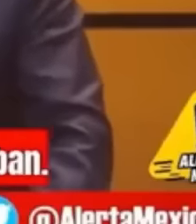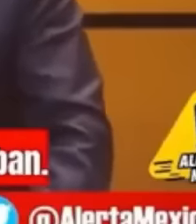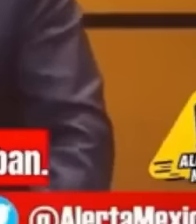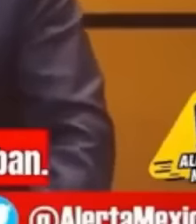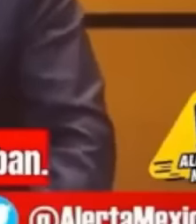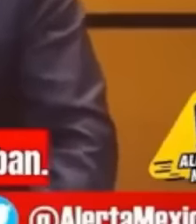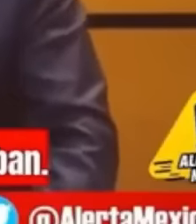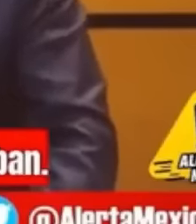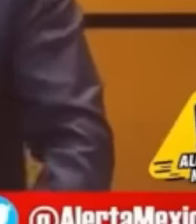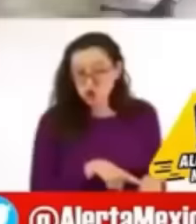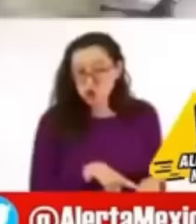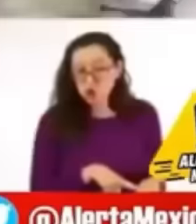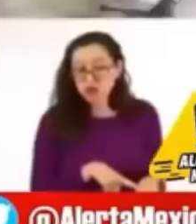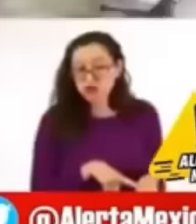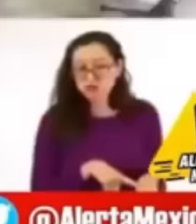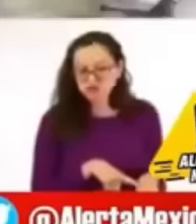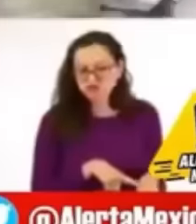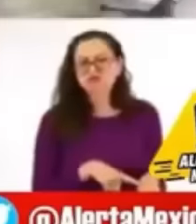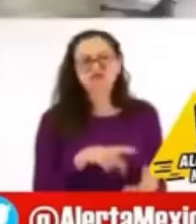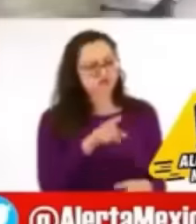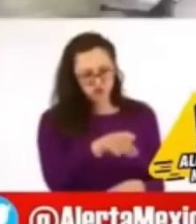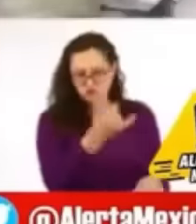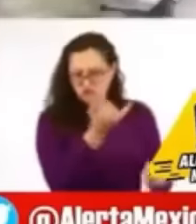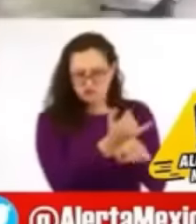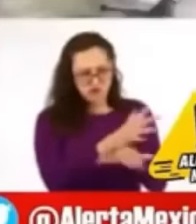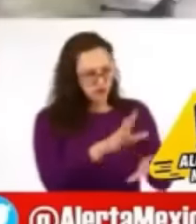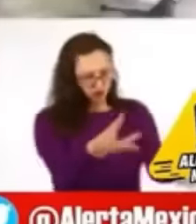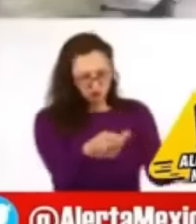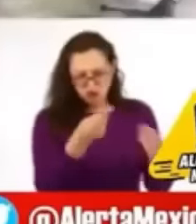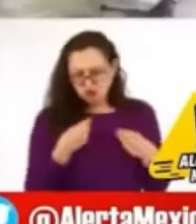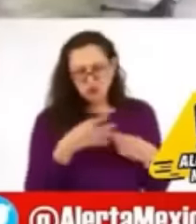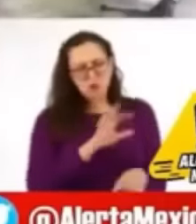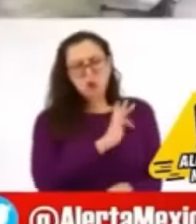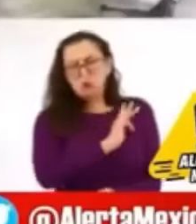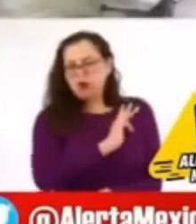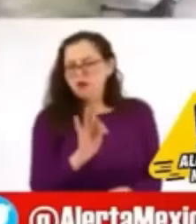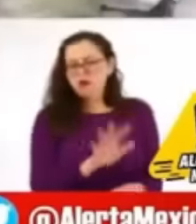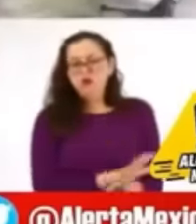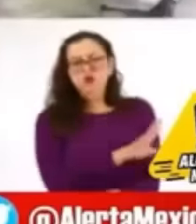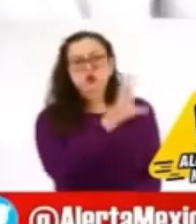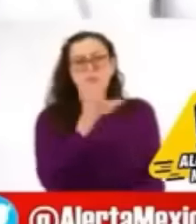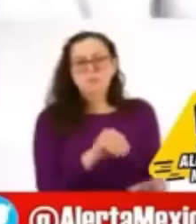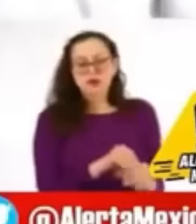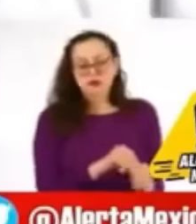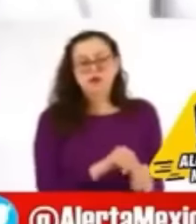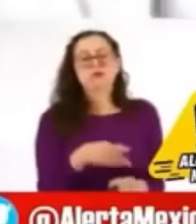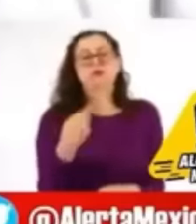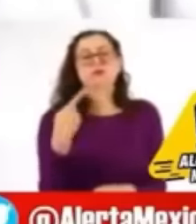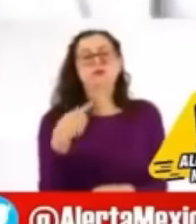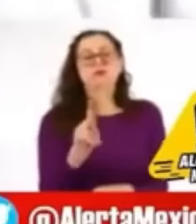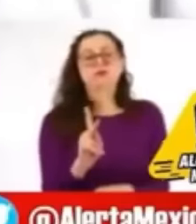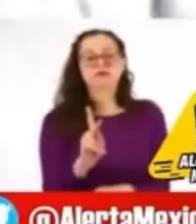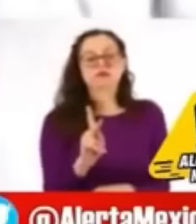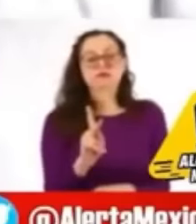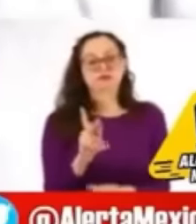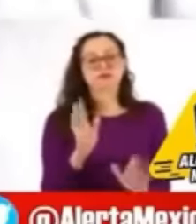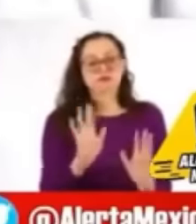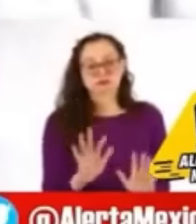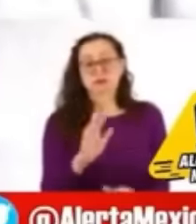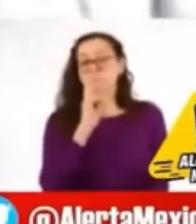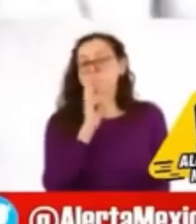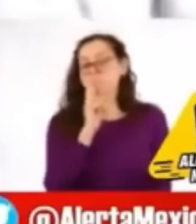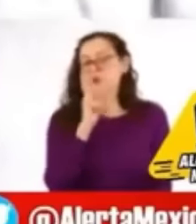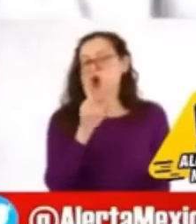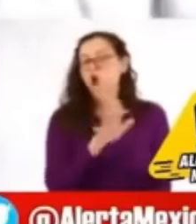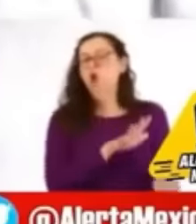se ofenden de que los exhiban. Recibimos cualquier notificación. Está por decidirse el nuevo fiscal o la